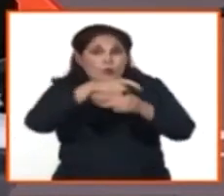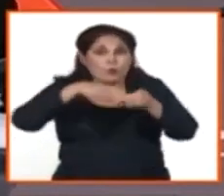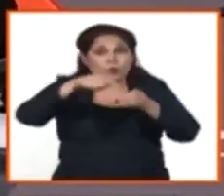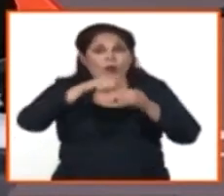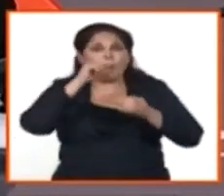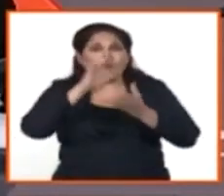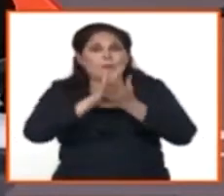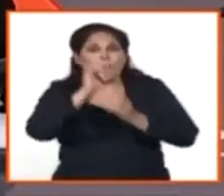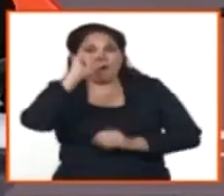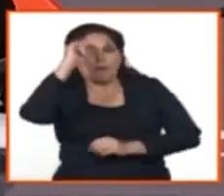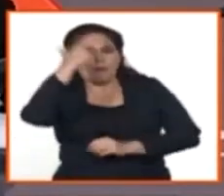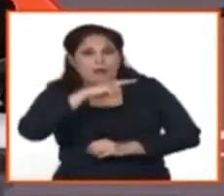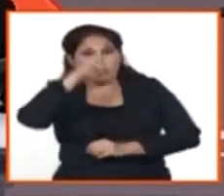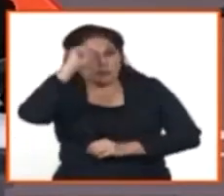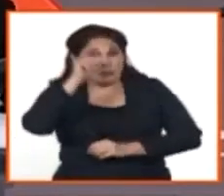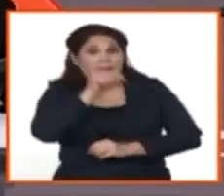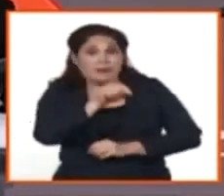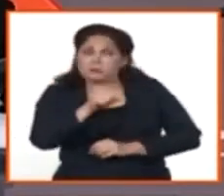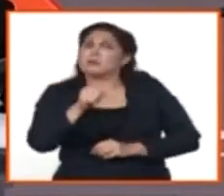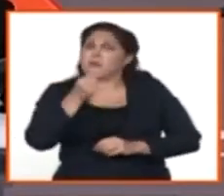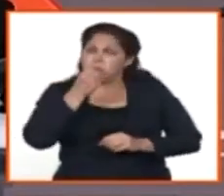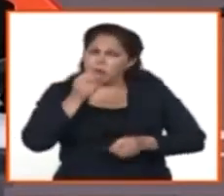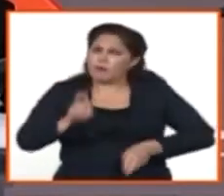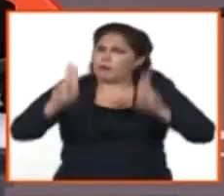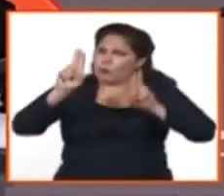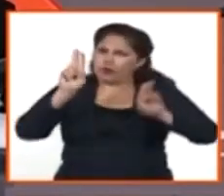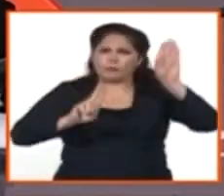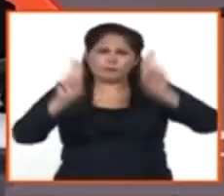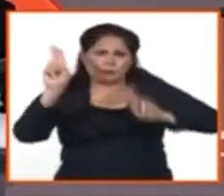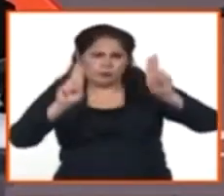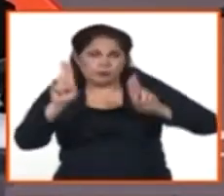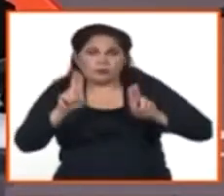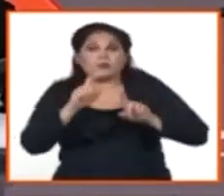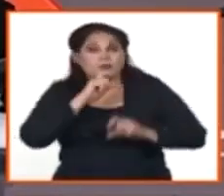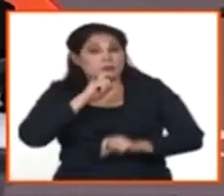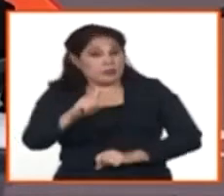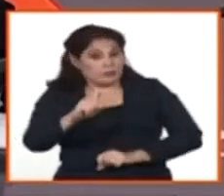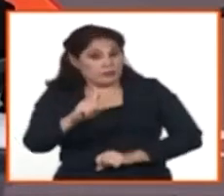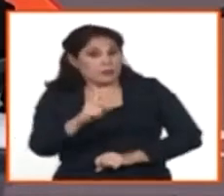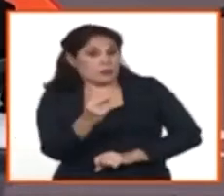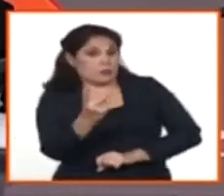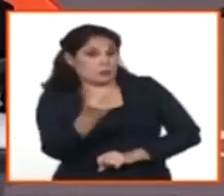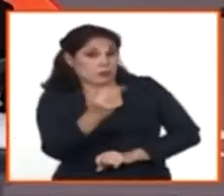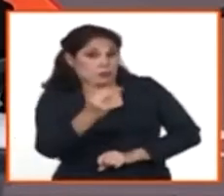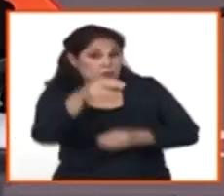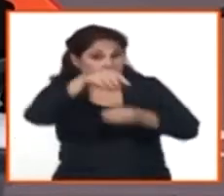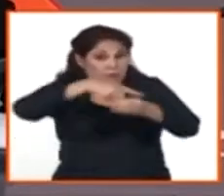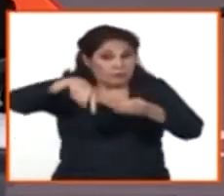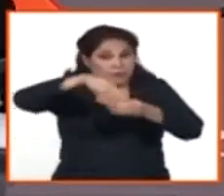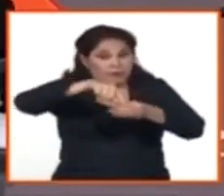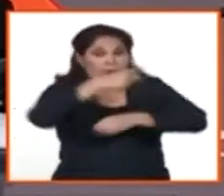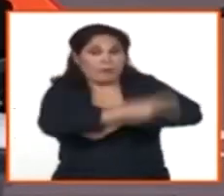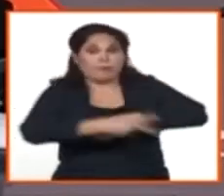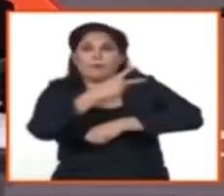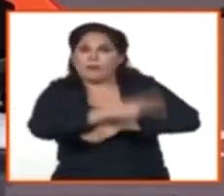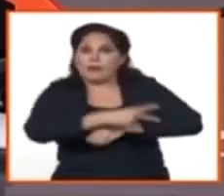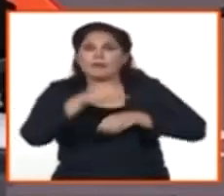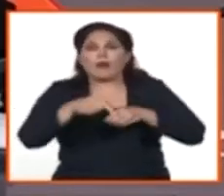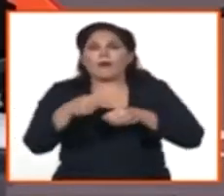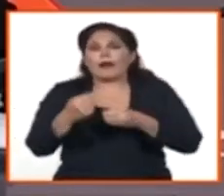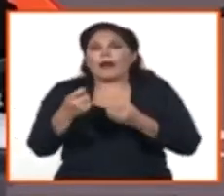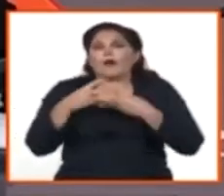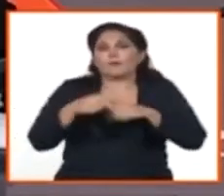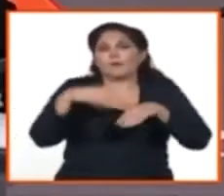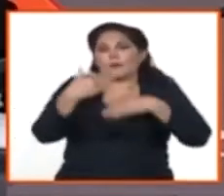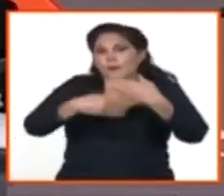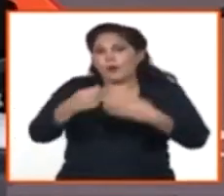recibir garantías de seguridad para su país. Es una cosa muy difícil para todos, tanto Crimea como Donbass, y para encontrar alguna salida hay que dar ese primer